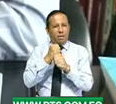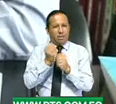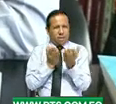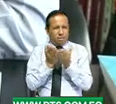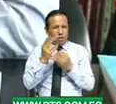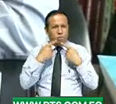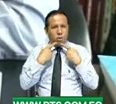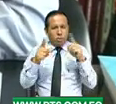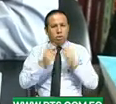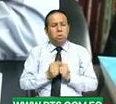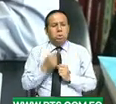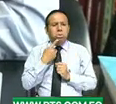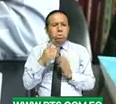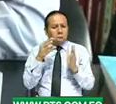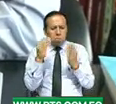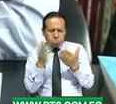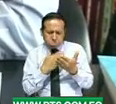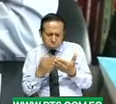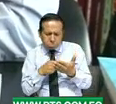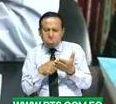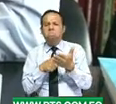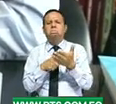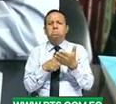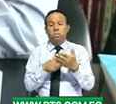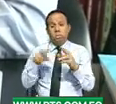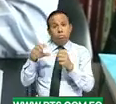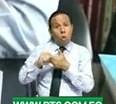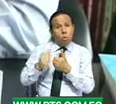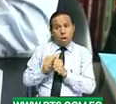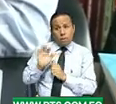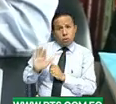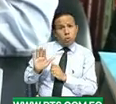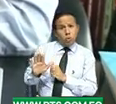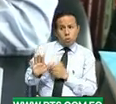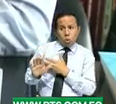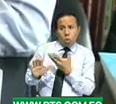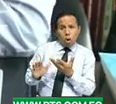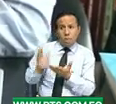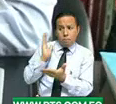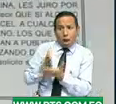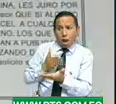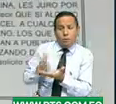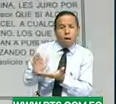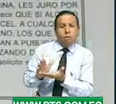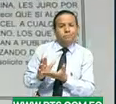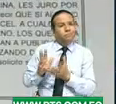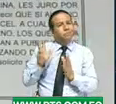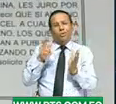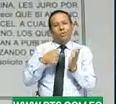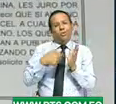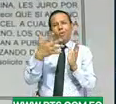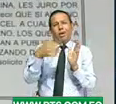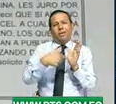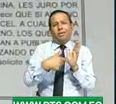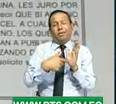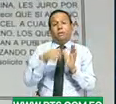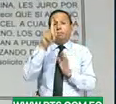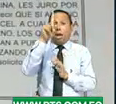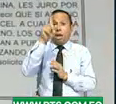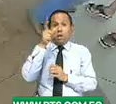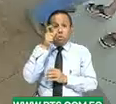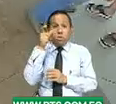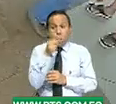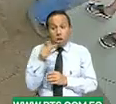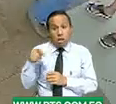temas personales, familiares, domésticos, sea causal de remoción o de suspensión. Sin embargo, en la fiscalía ya se asentó